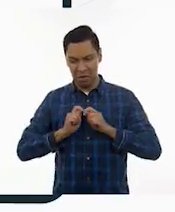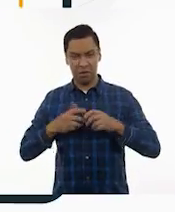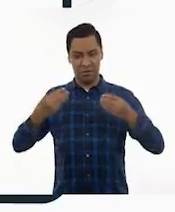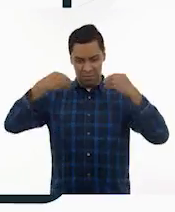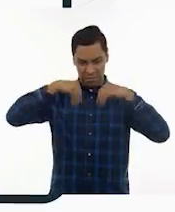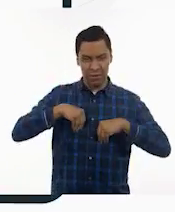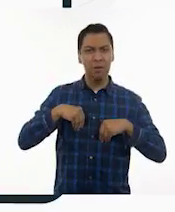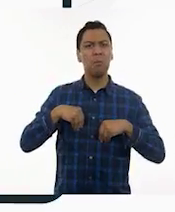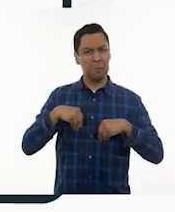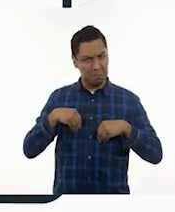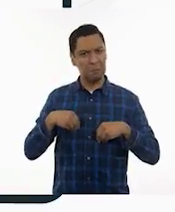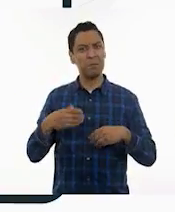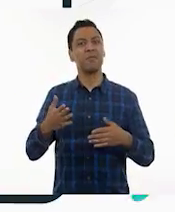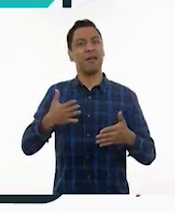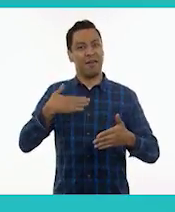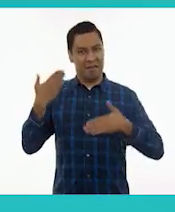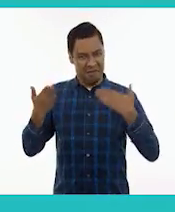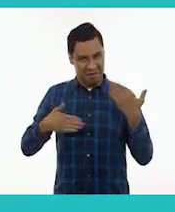forma diferente.